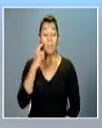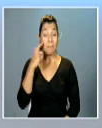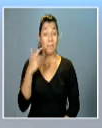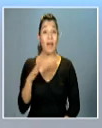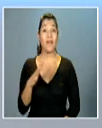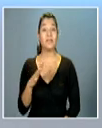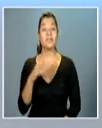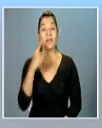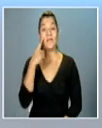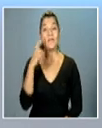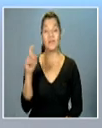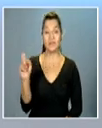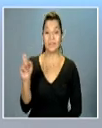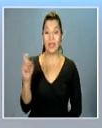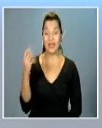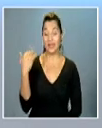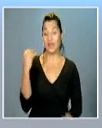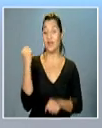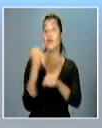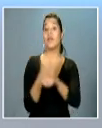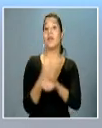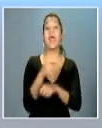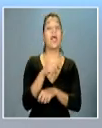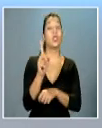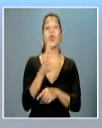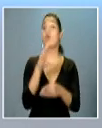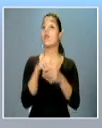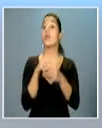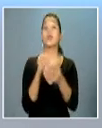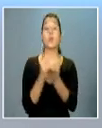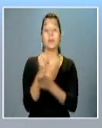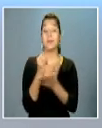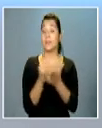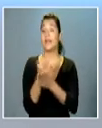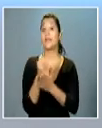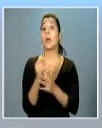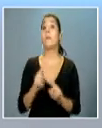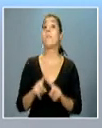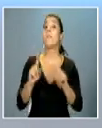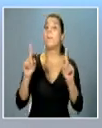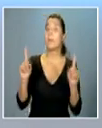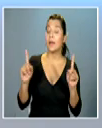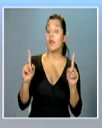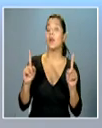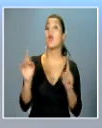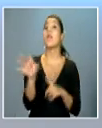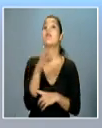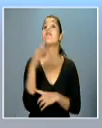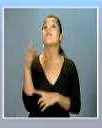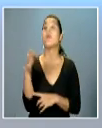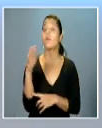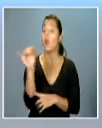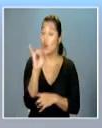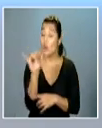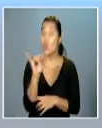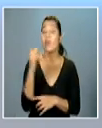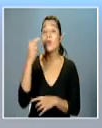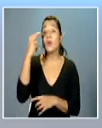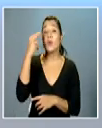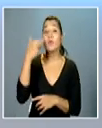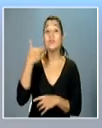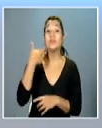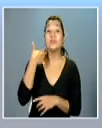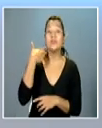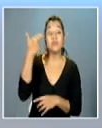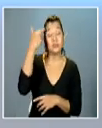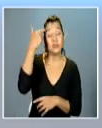el señor fiscal, el que fue asesinado, no era parte de investigaciones de crimen organizado. Sin embargo, la forma como fue ejecutado sí la es. Entonces, al